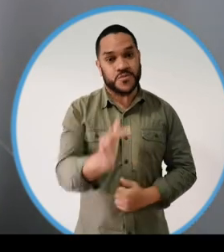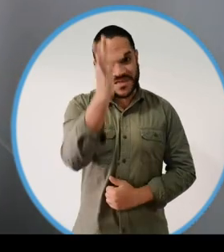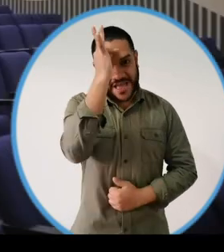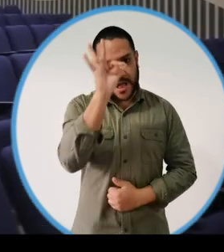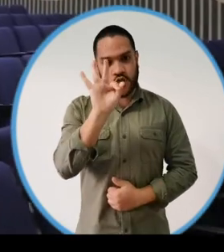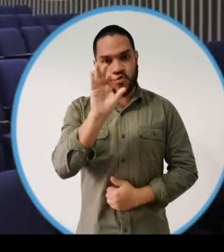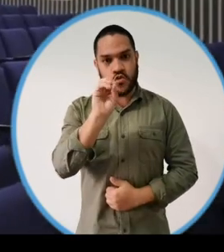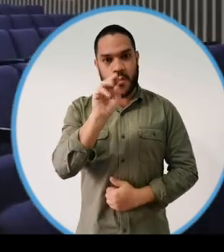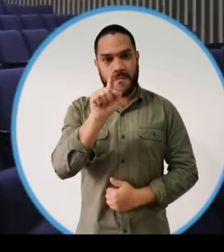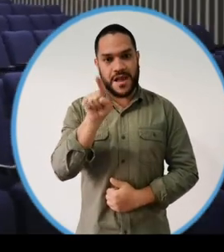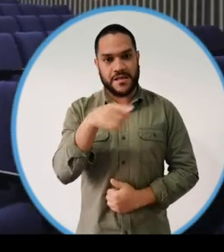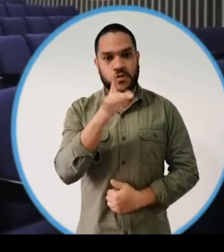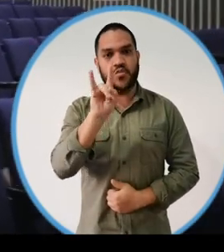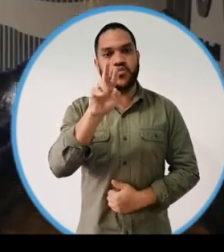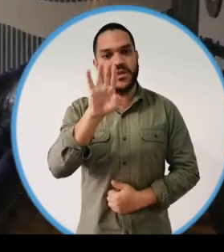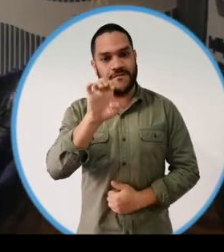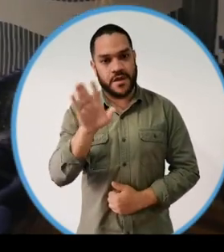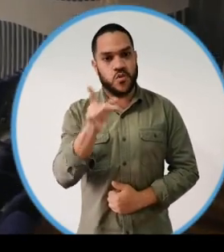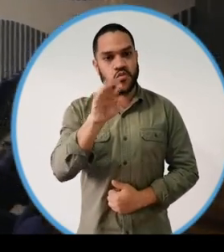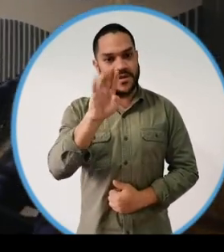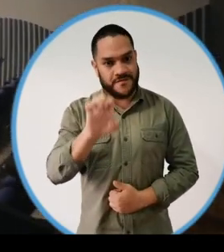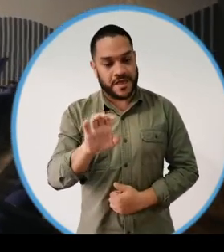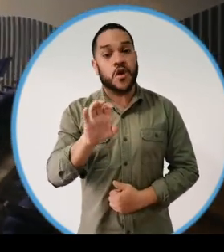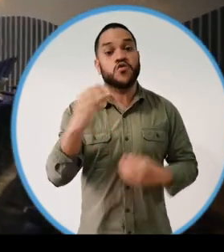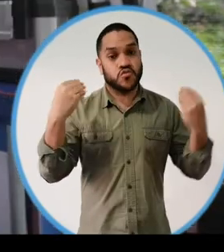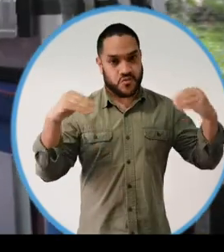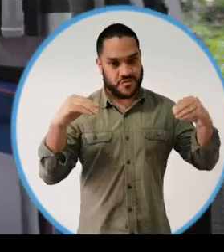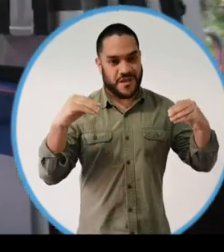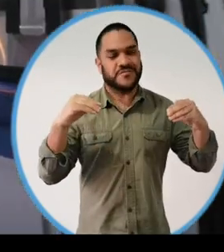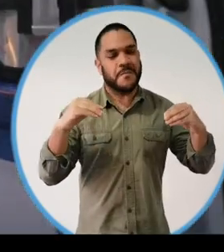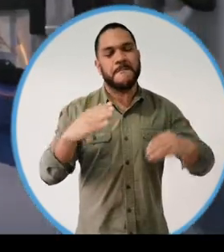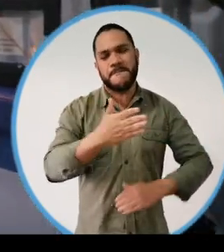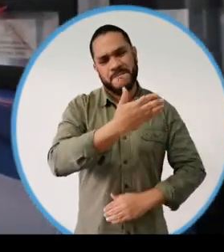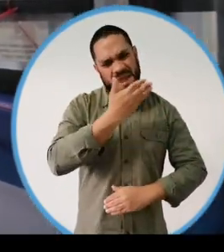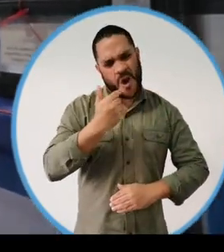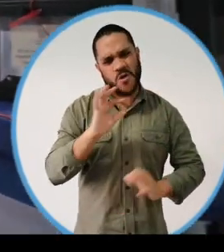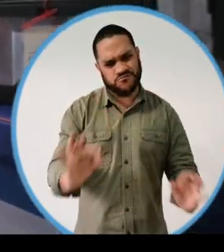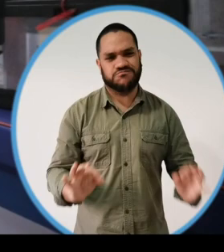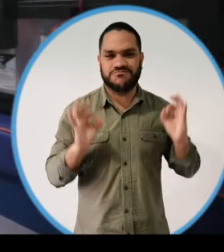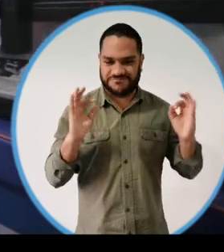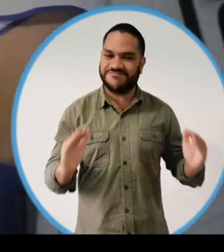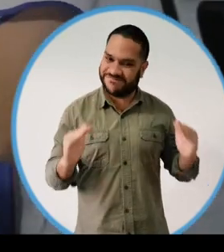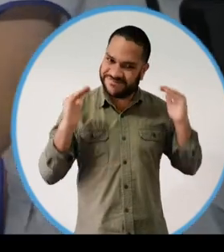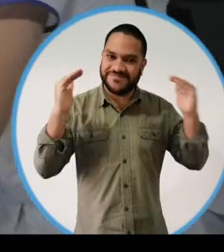Tomás Uribe Uribe de Tuluá, porque ya somos los mejores.